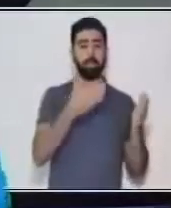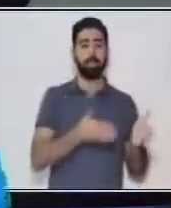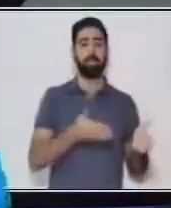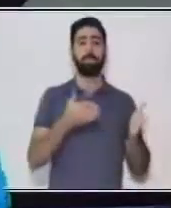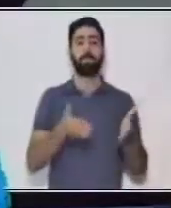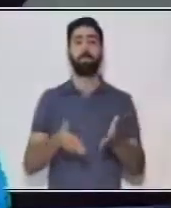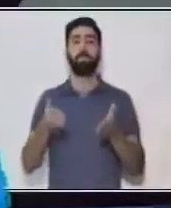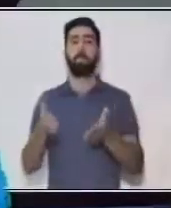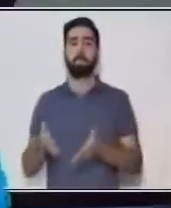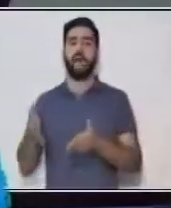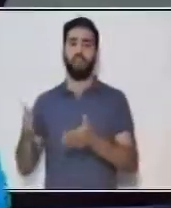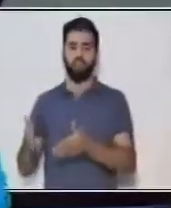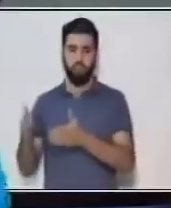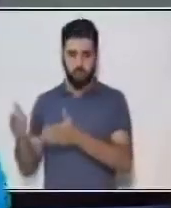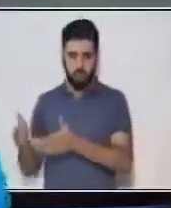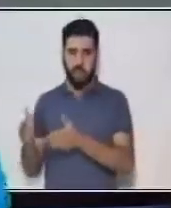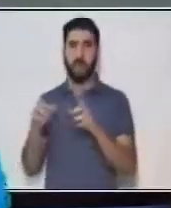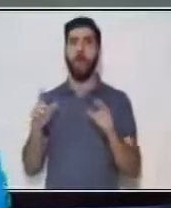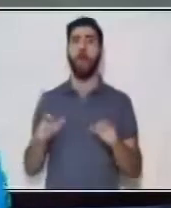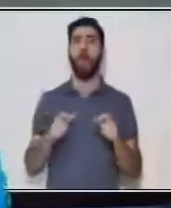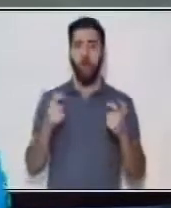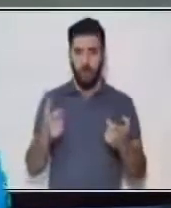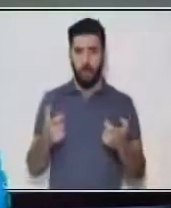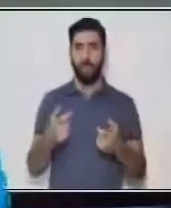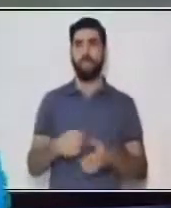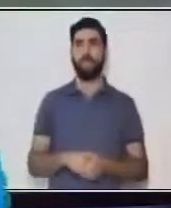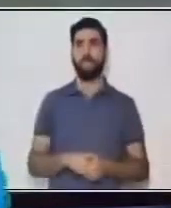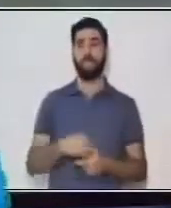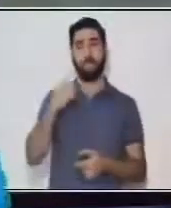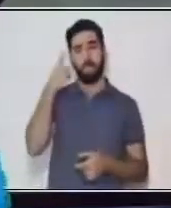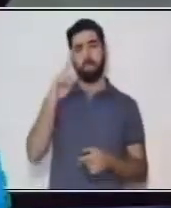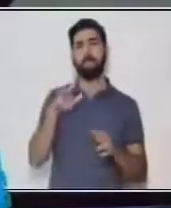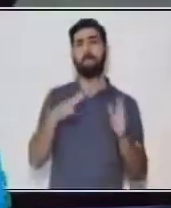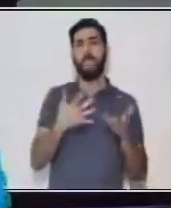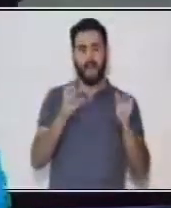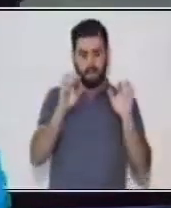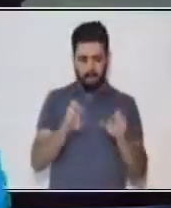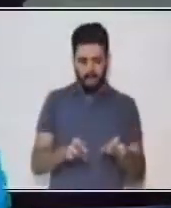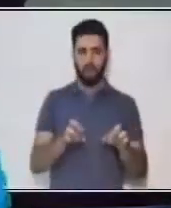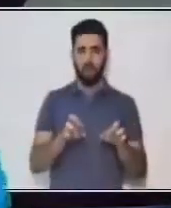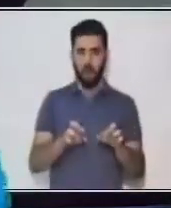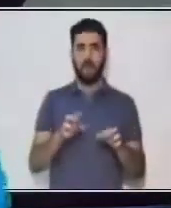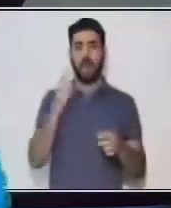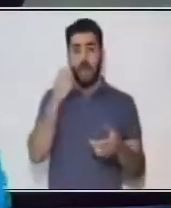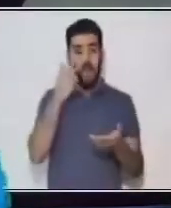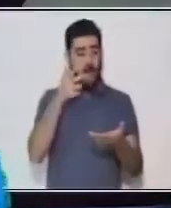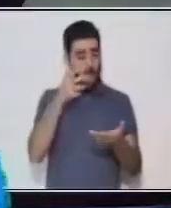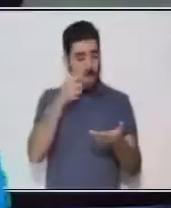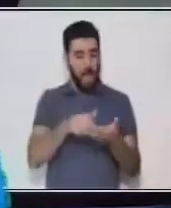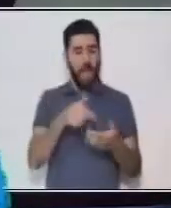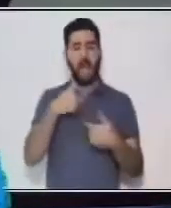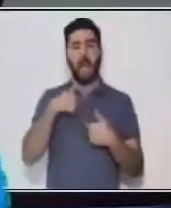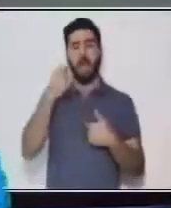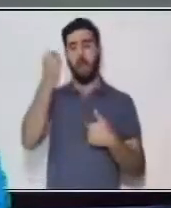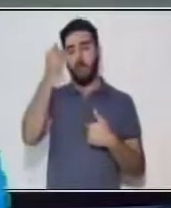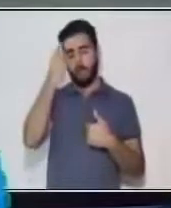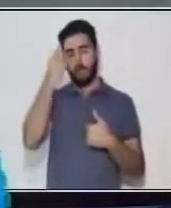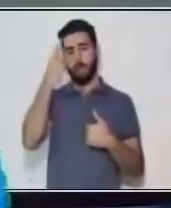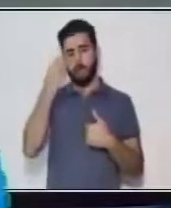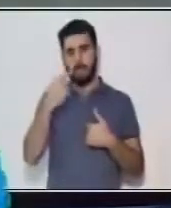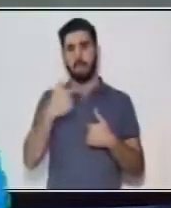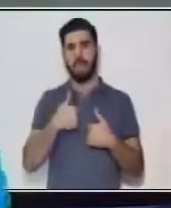los signos de puntuación para que la persona o las personas que me escuchan comprendan lo que les